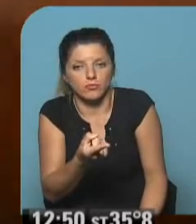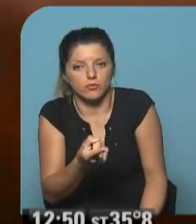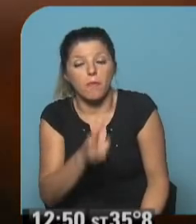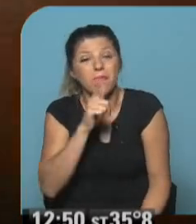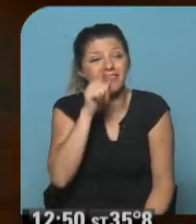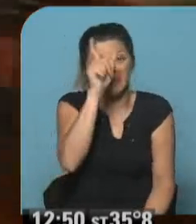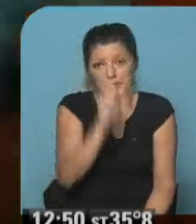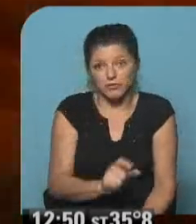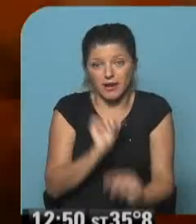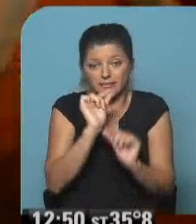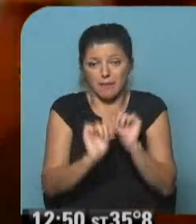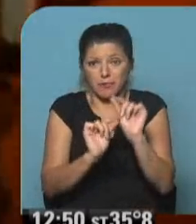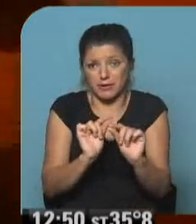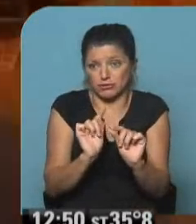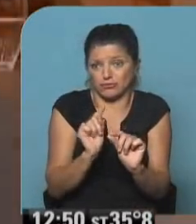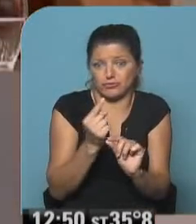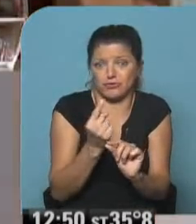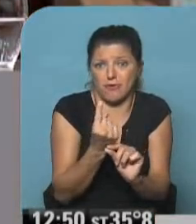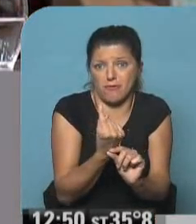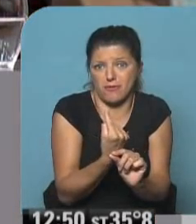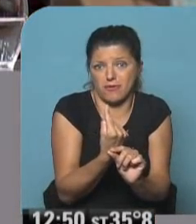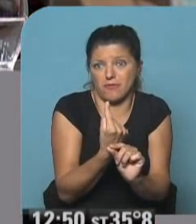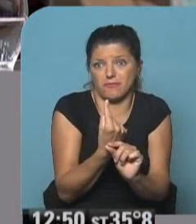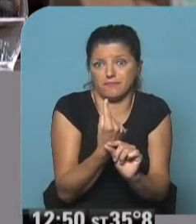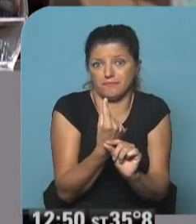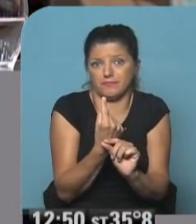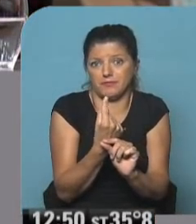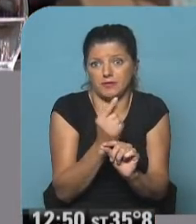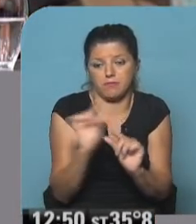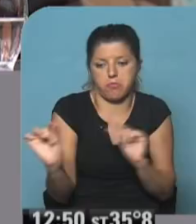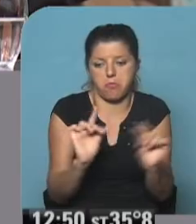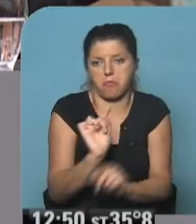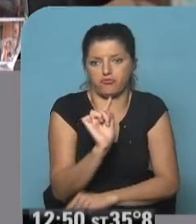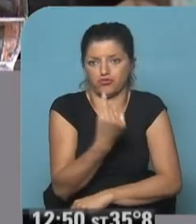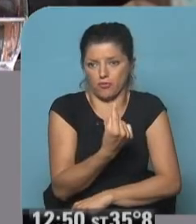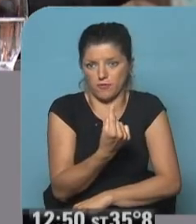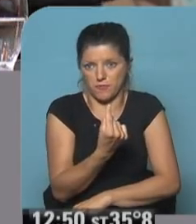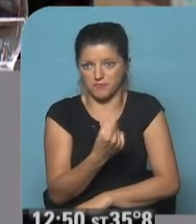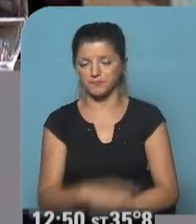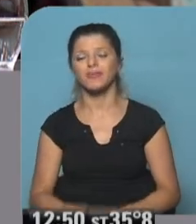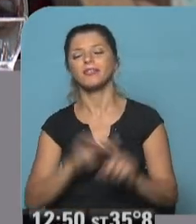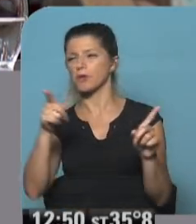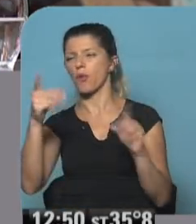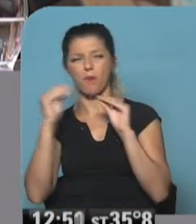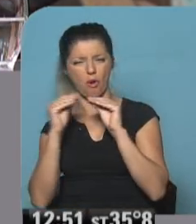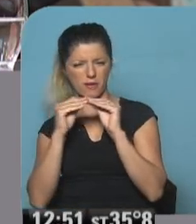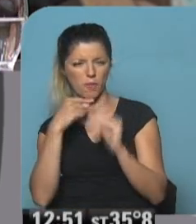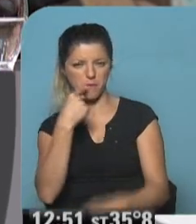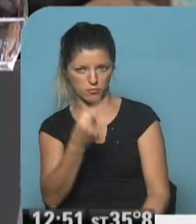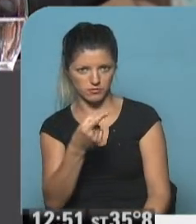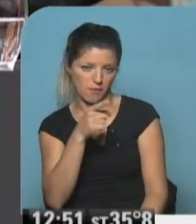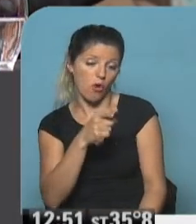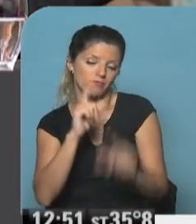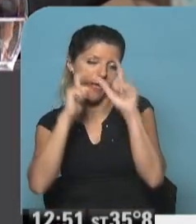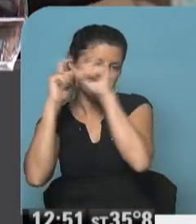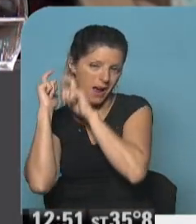Kuczynski va quedando aislado dentro de la política peruana y a eso te agrego también, como decía José, recurriendo a tus conocimientos